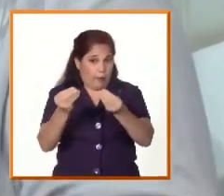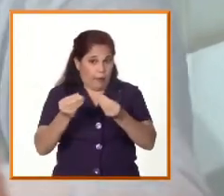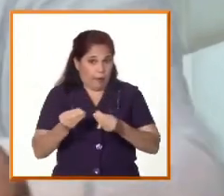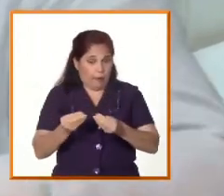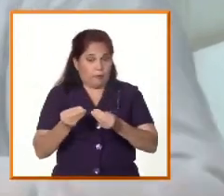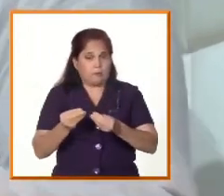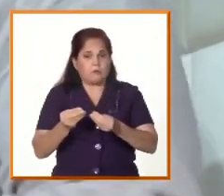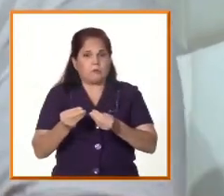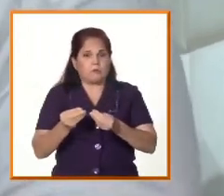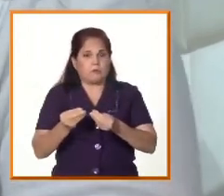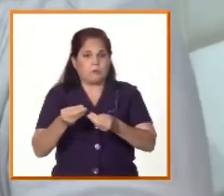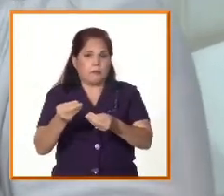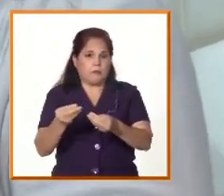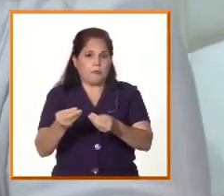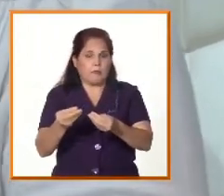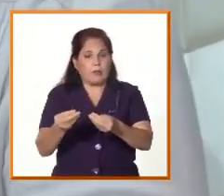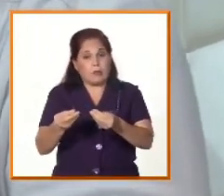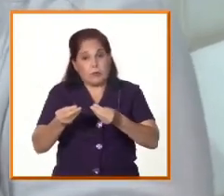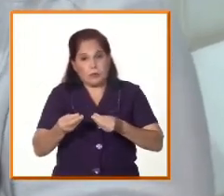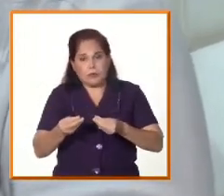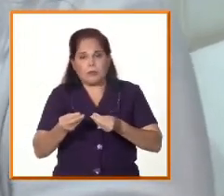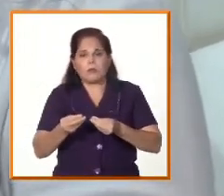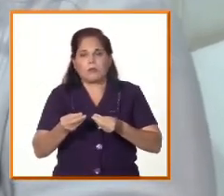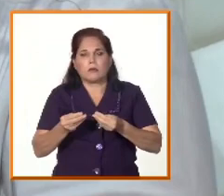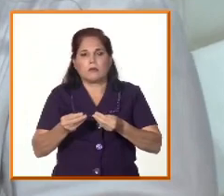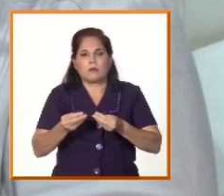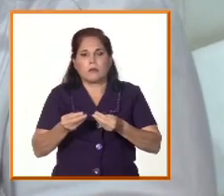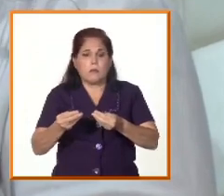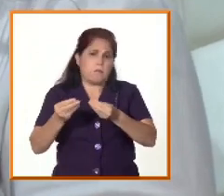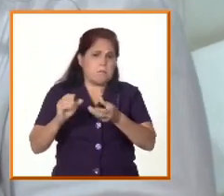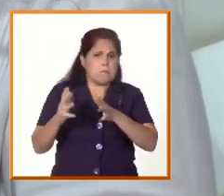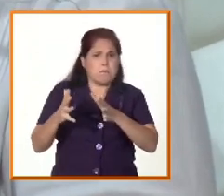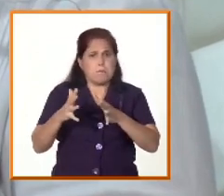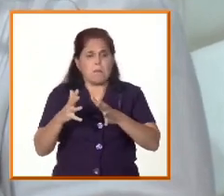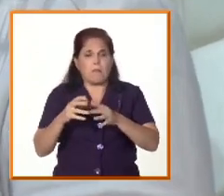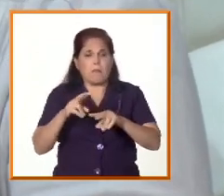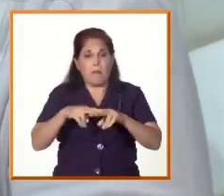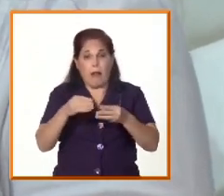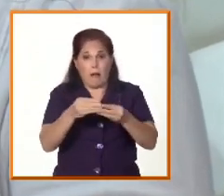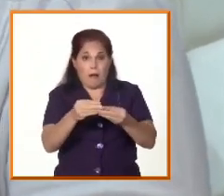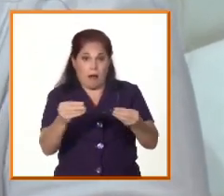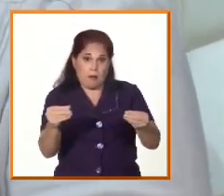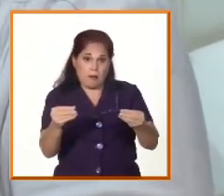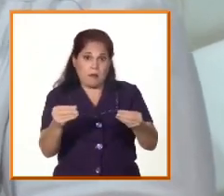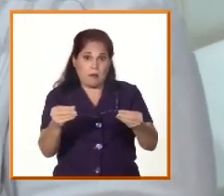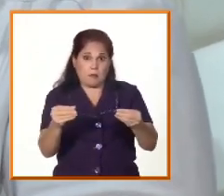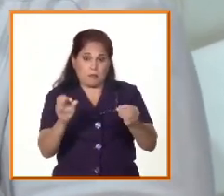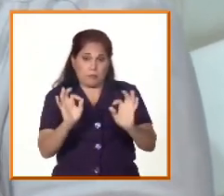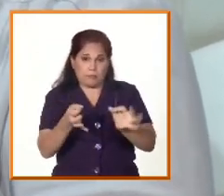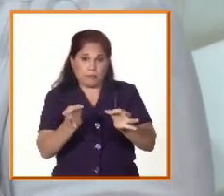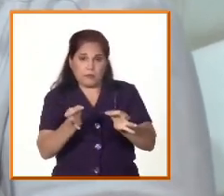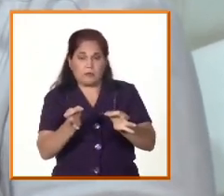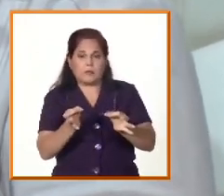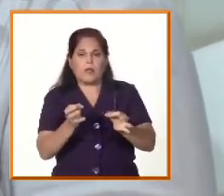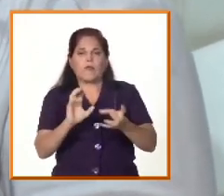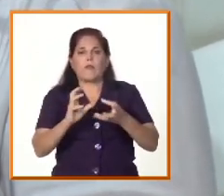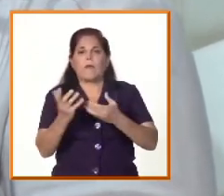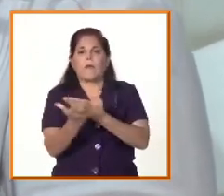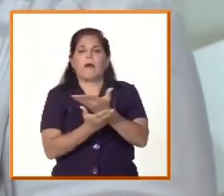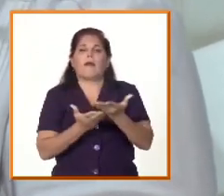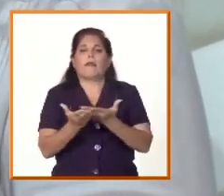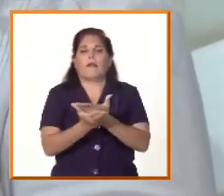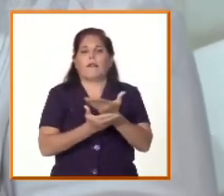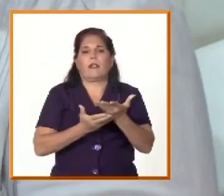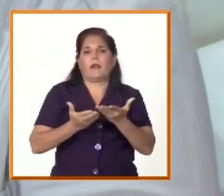de decir de la que del balance que importe el trigo hay harina estamos Encadenados con esta forma de gestión con esta nueva